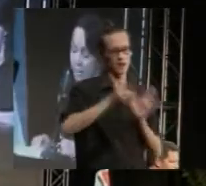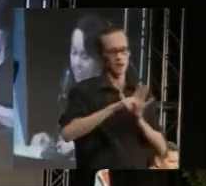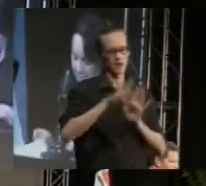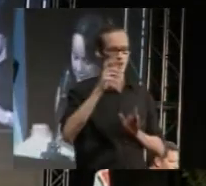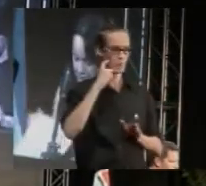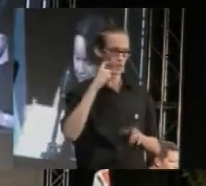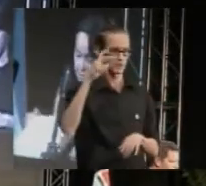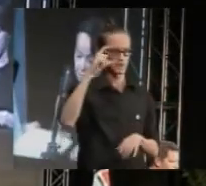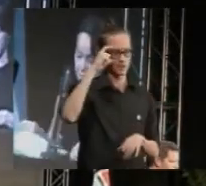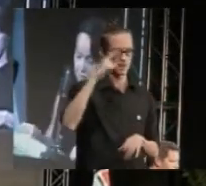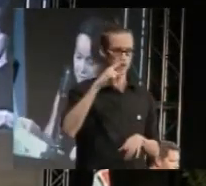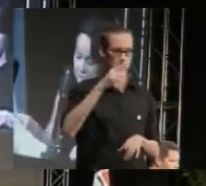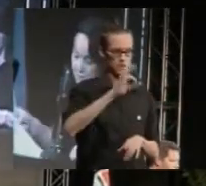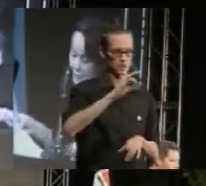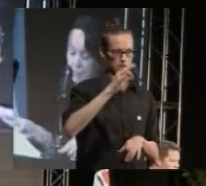10.027.